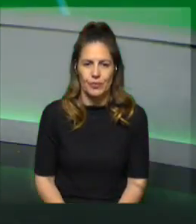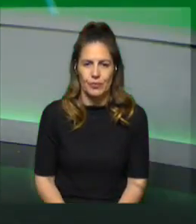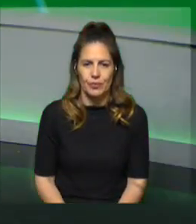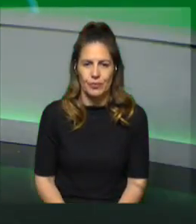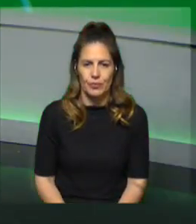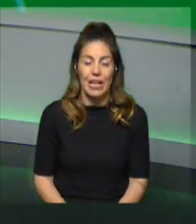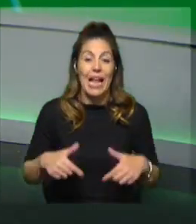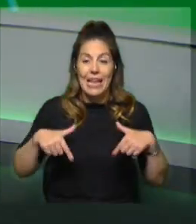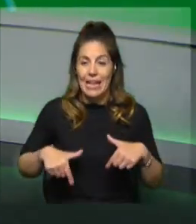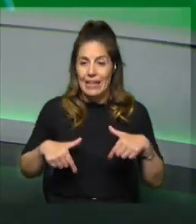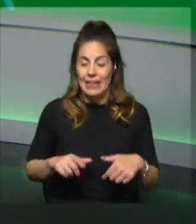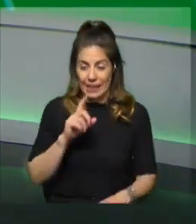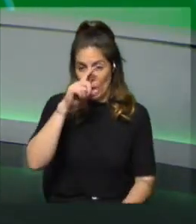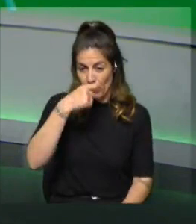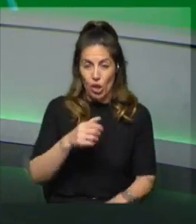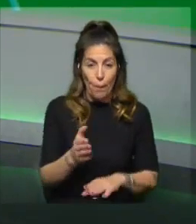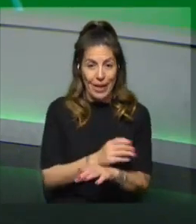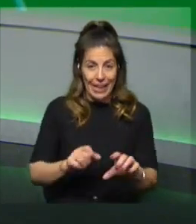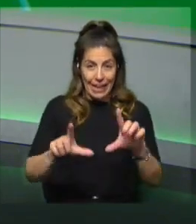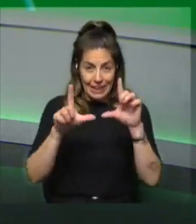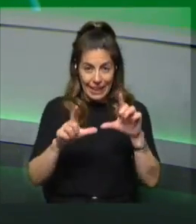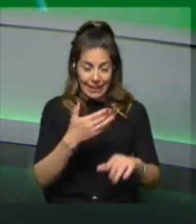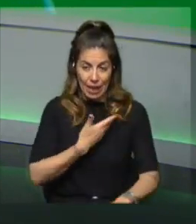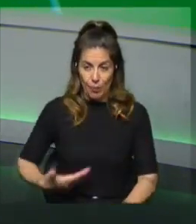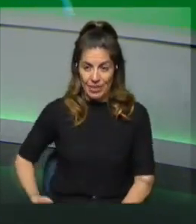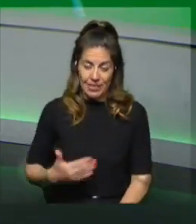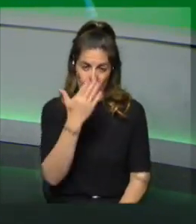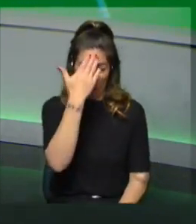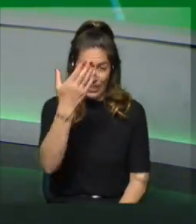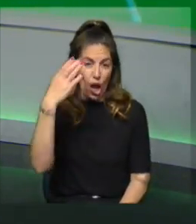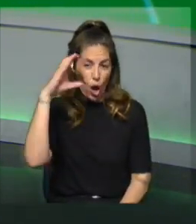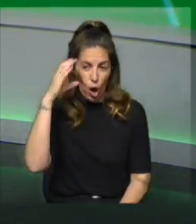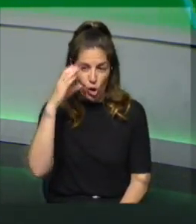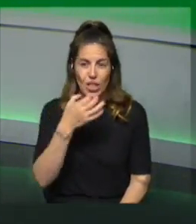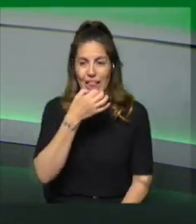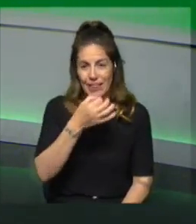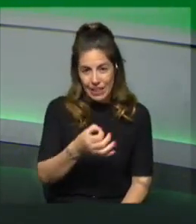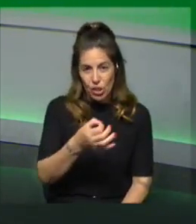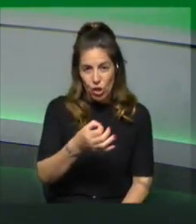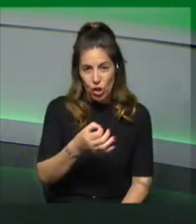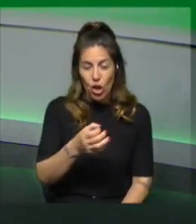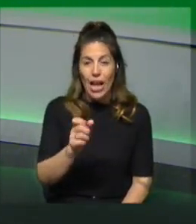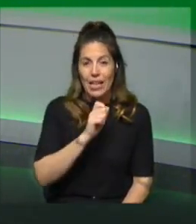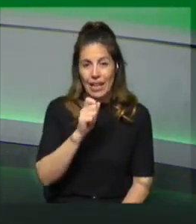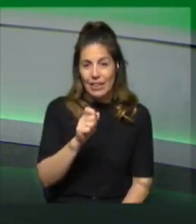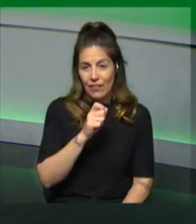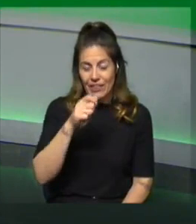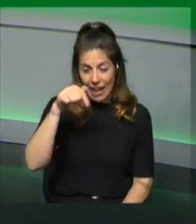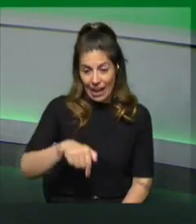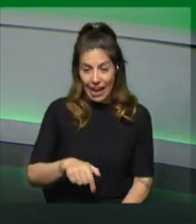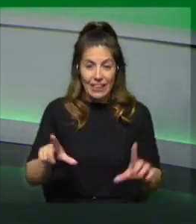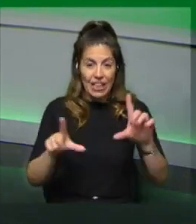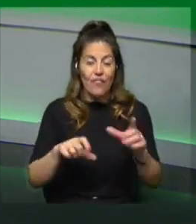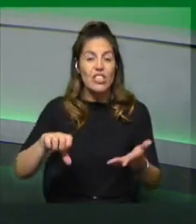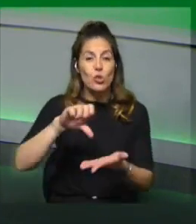La intendenta de Montevideo y precandidata a la presidencia por el Frente Amplio, Carolina Cose, afirmó en la entrevista con La Letra Chica, acá en TV Ciudad,